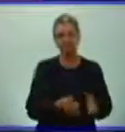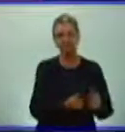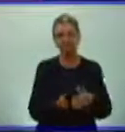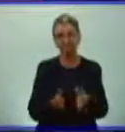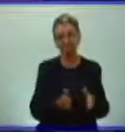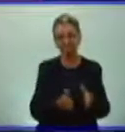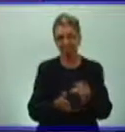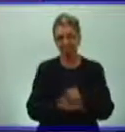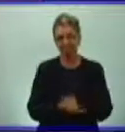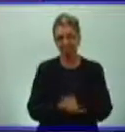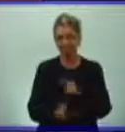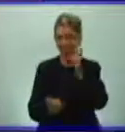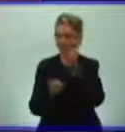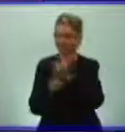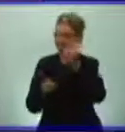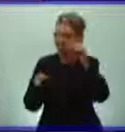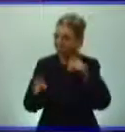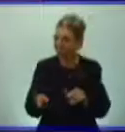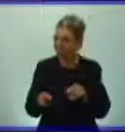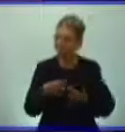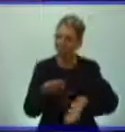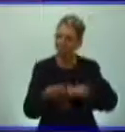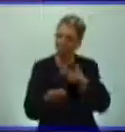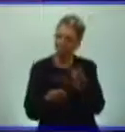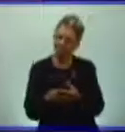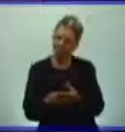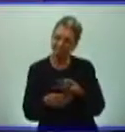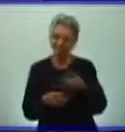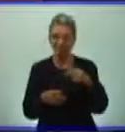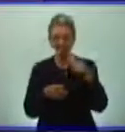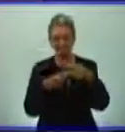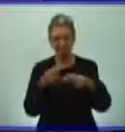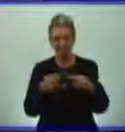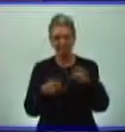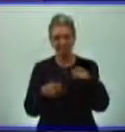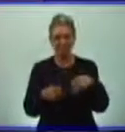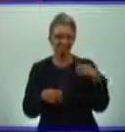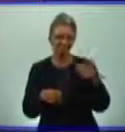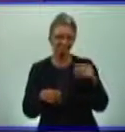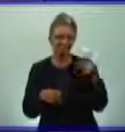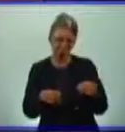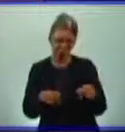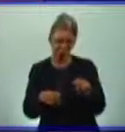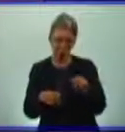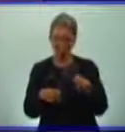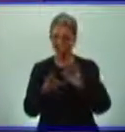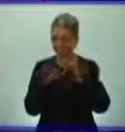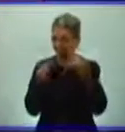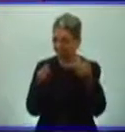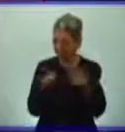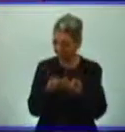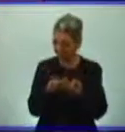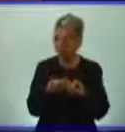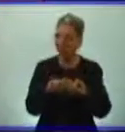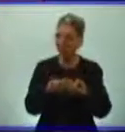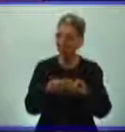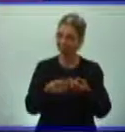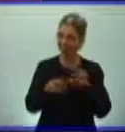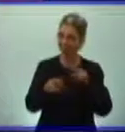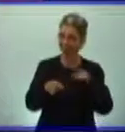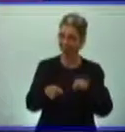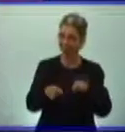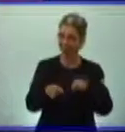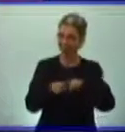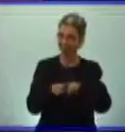En el encuentro de hoy les proponemos realizar las siguientes actividades. A la familia que acompañan en la emisión televisiva a